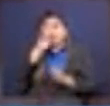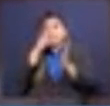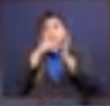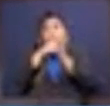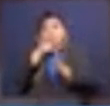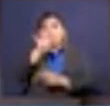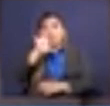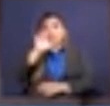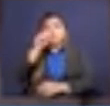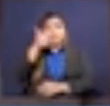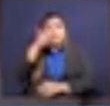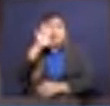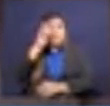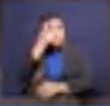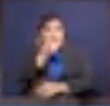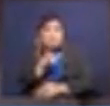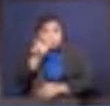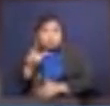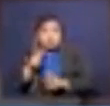1.036.417 clientes,